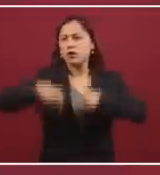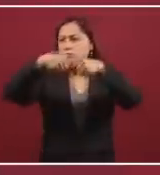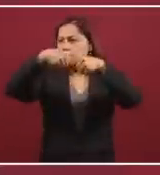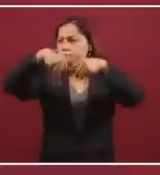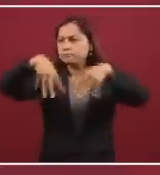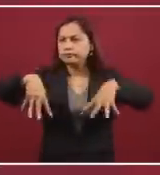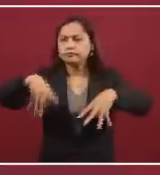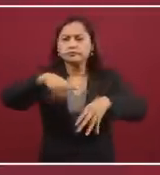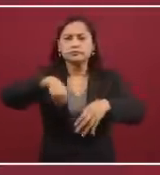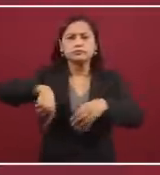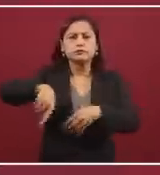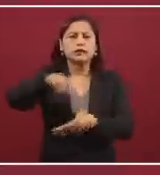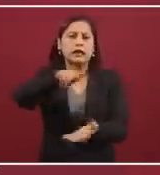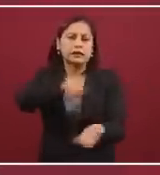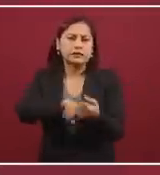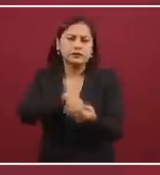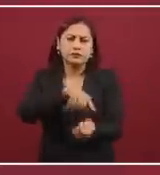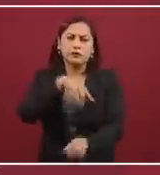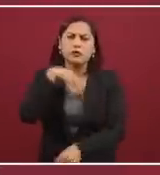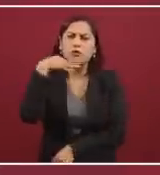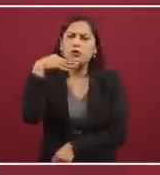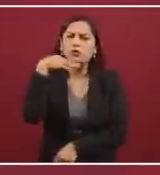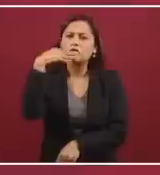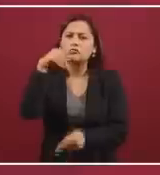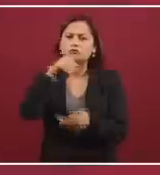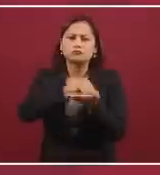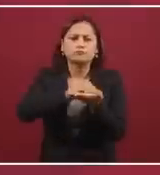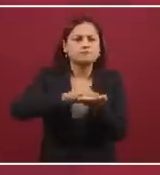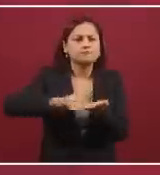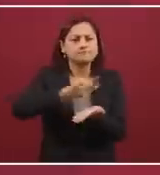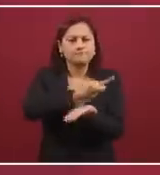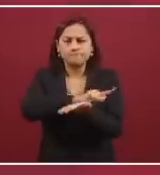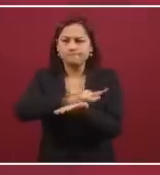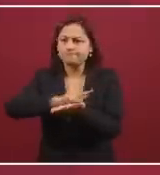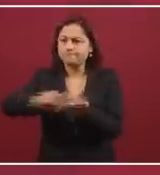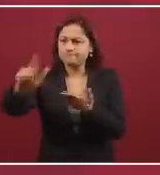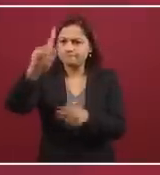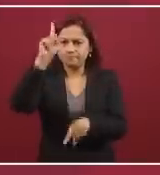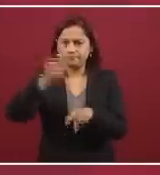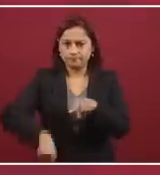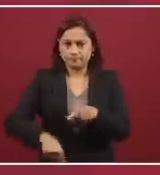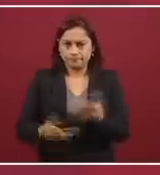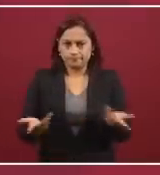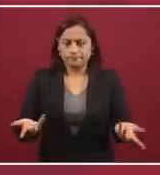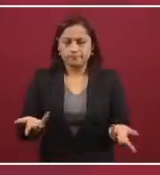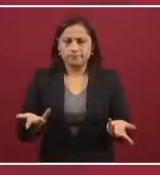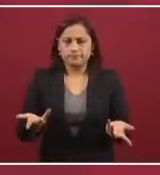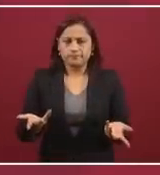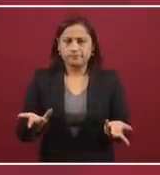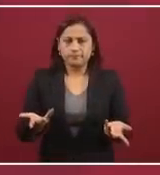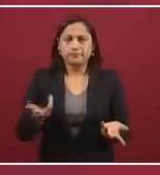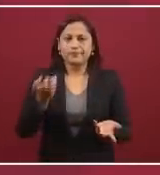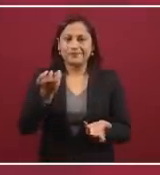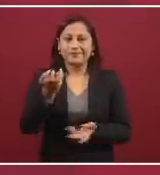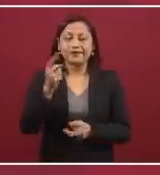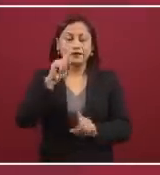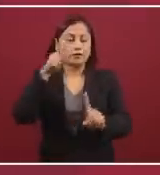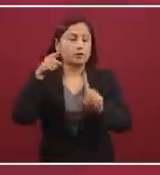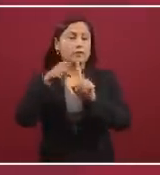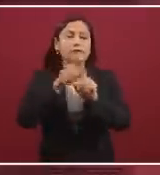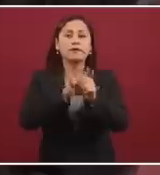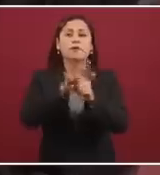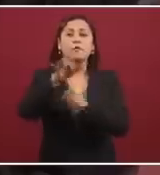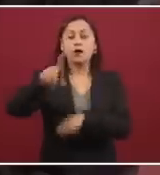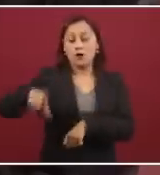corrupción es limpiar por completo de corrupción el